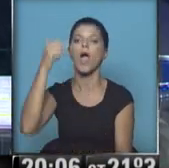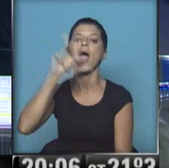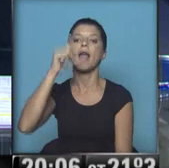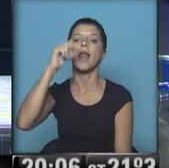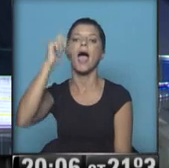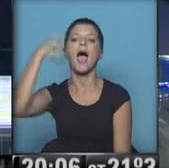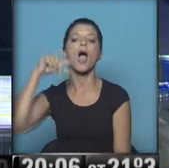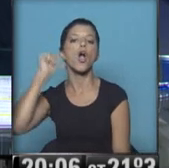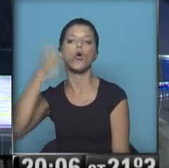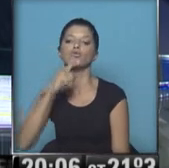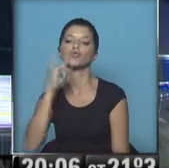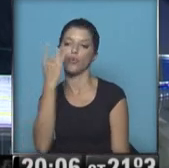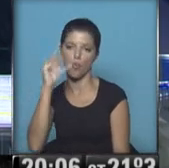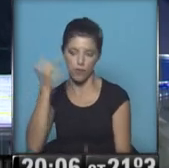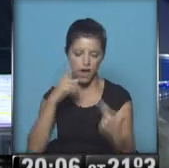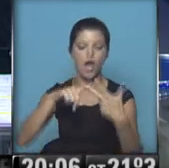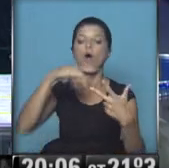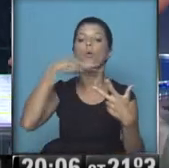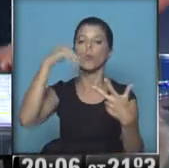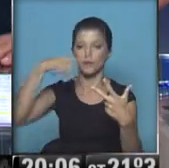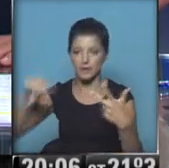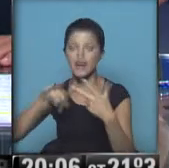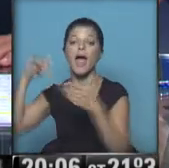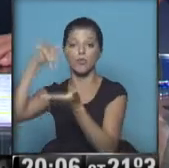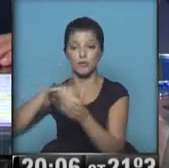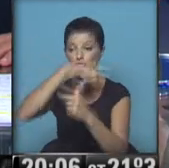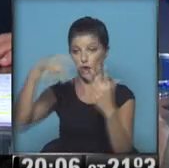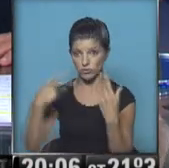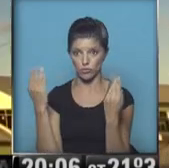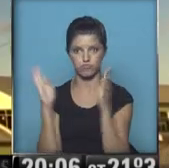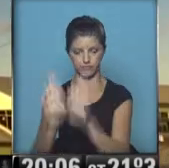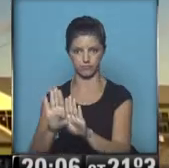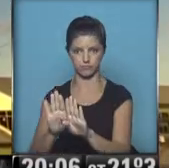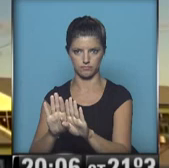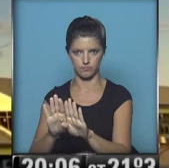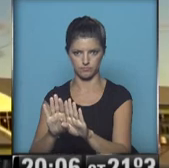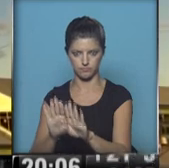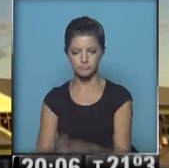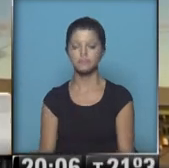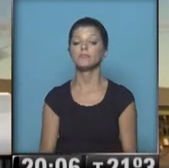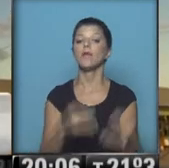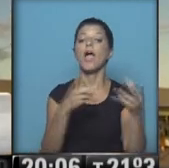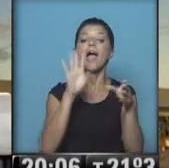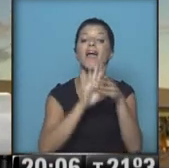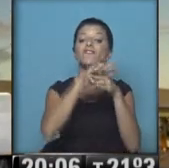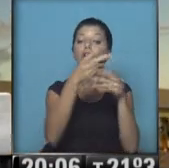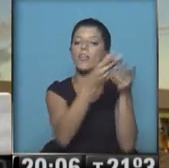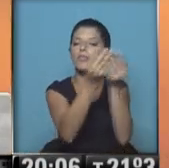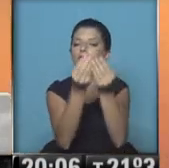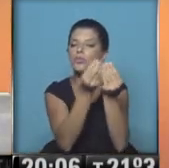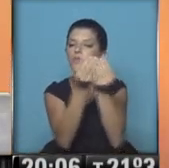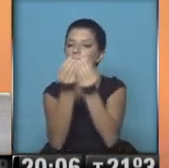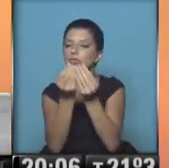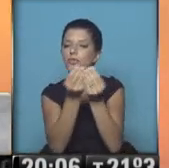Angostura, Junín de los Andes, y el aeropuerto de Neuquén permanece cerrado. Las cenizas del volcán chileno Calbuco,